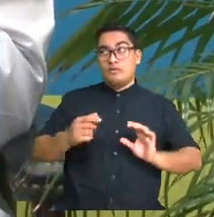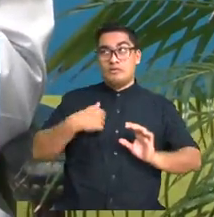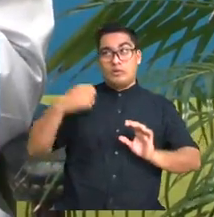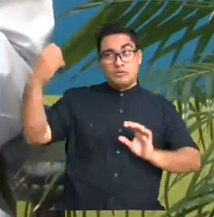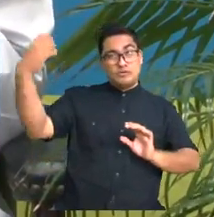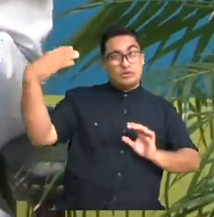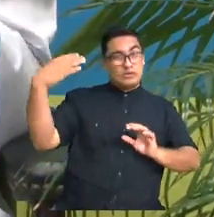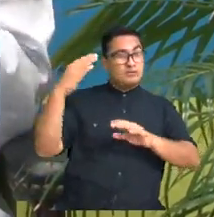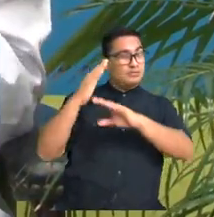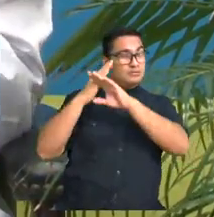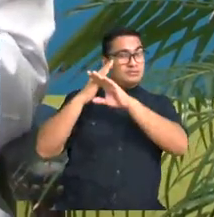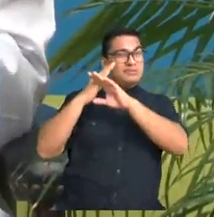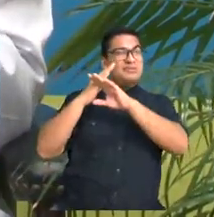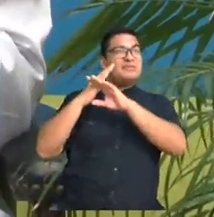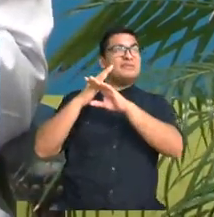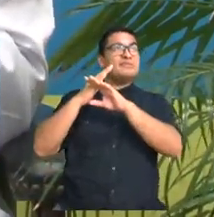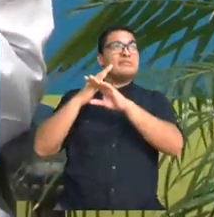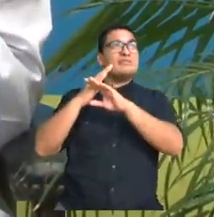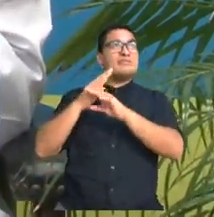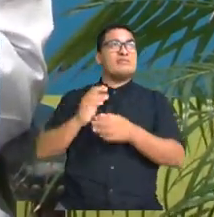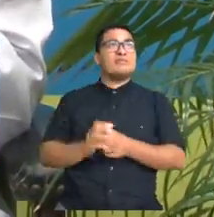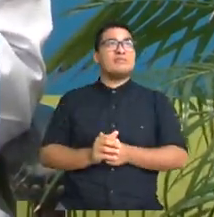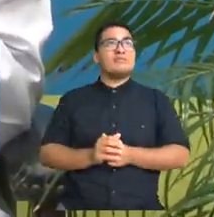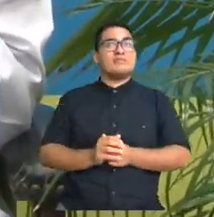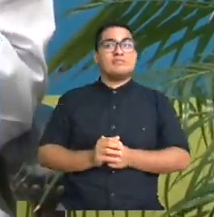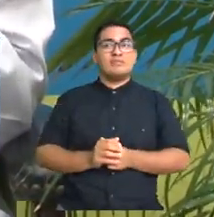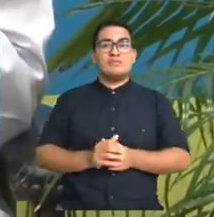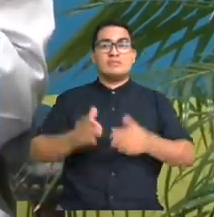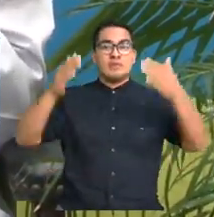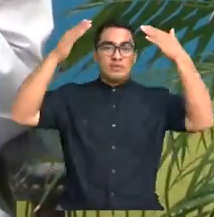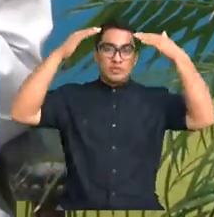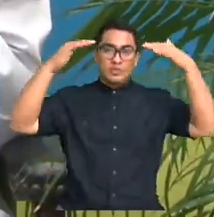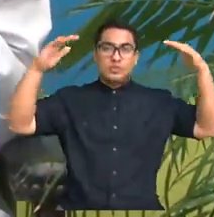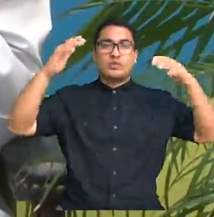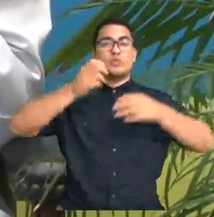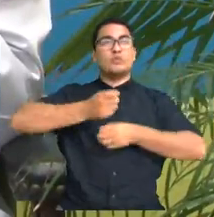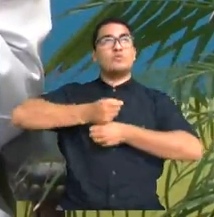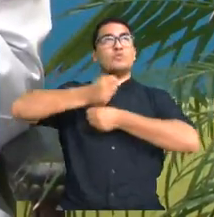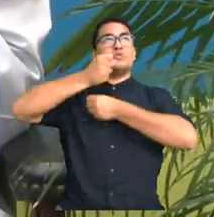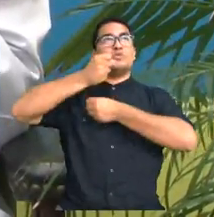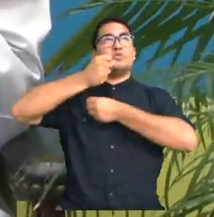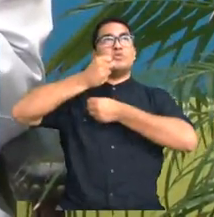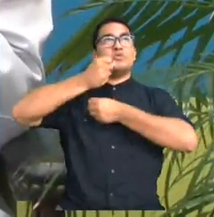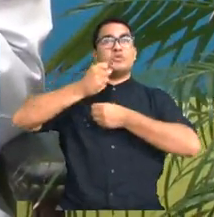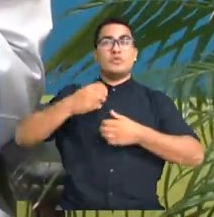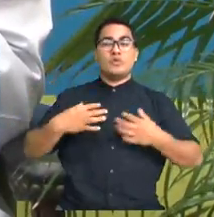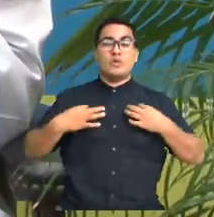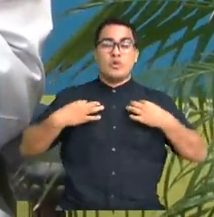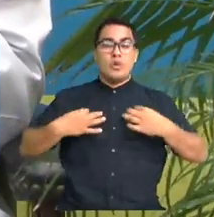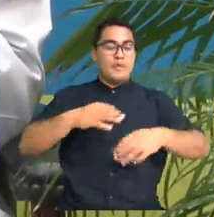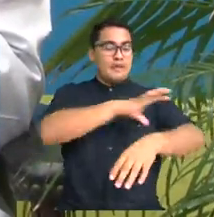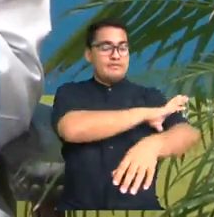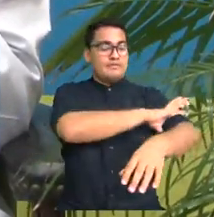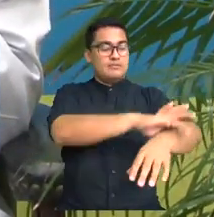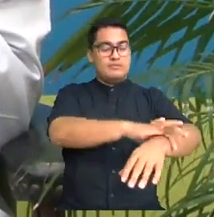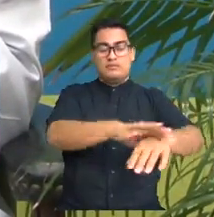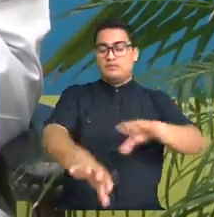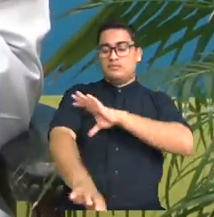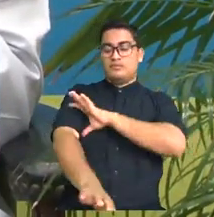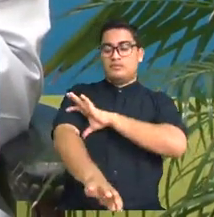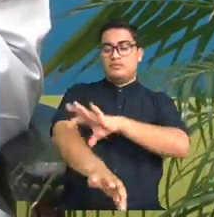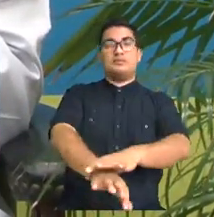vez que nosotros, eso es lo primero, el uso de sombreros, sombrillas, ropa que sea cubierta, hablemos de